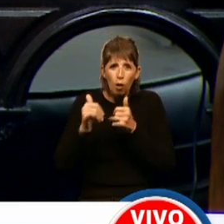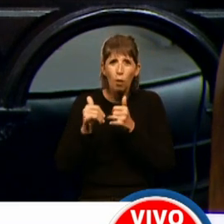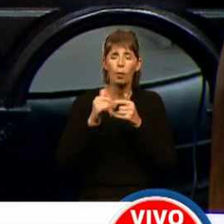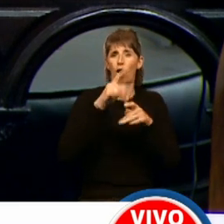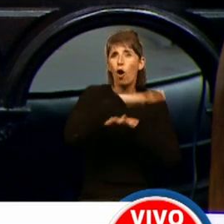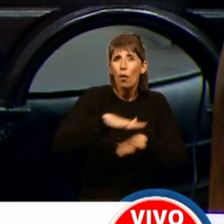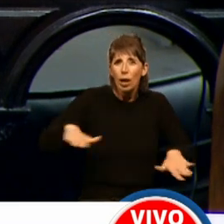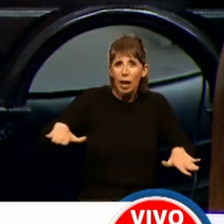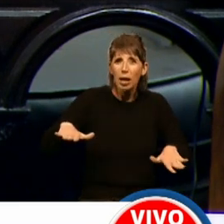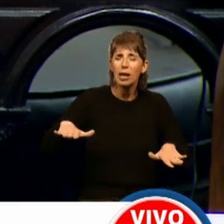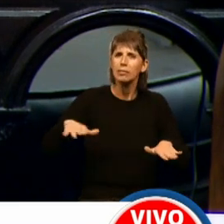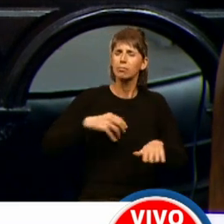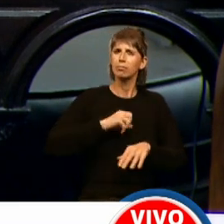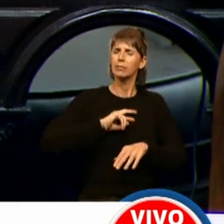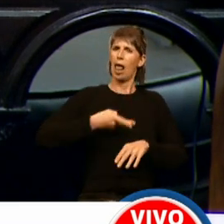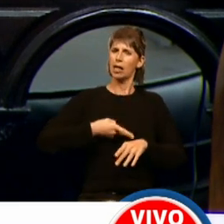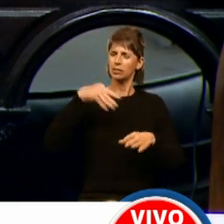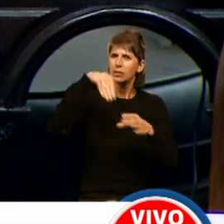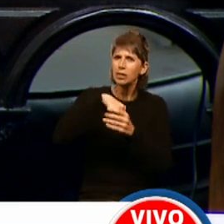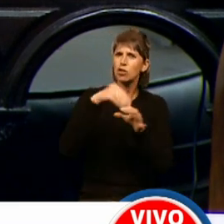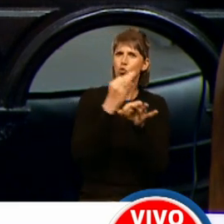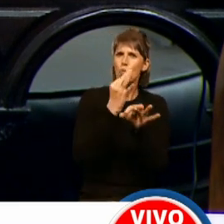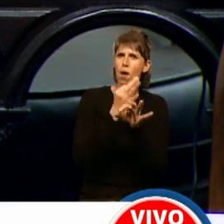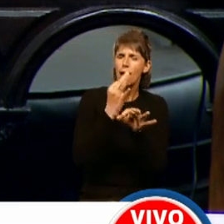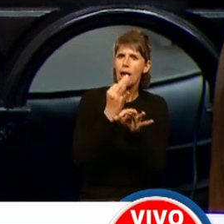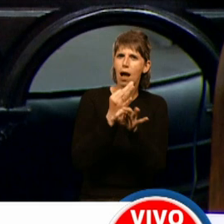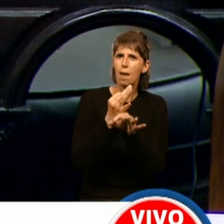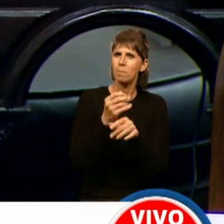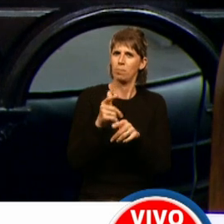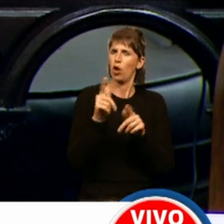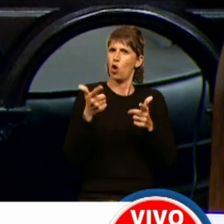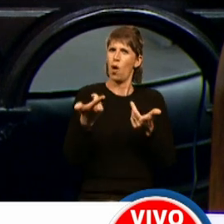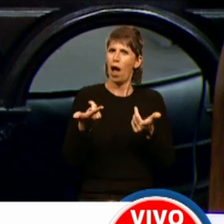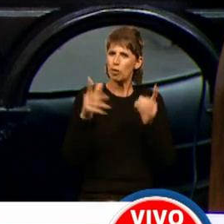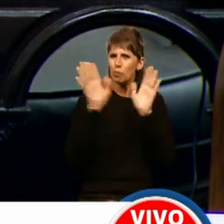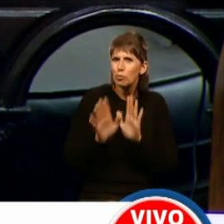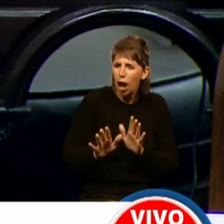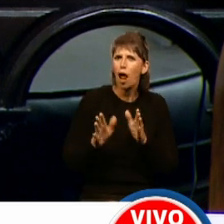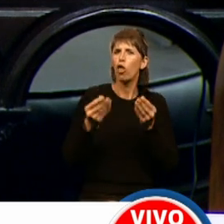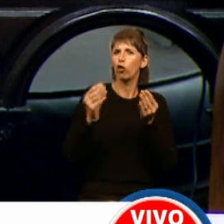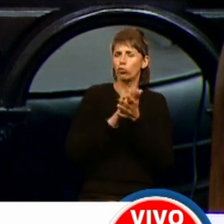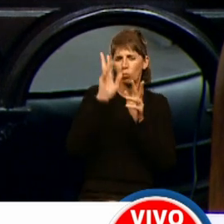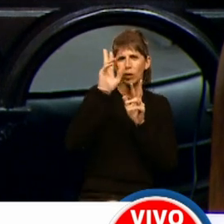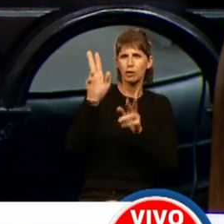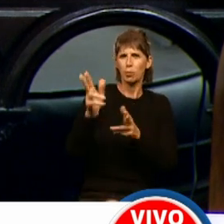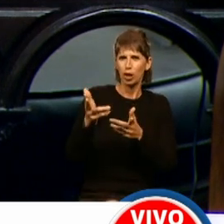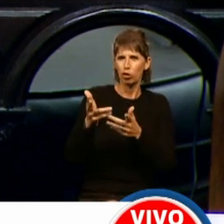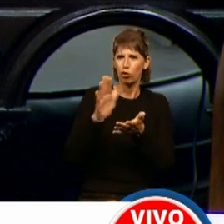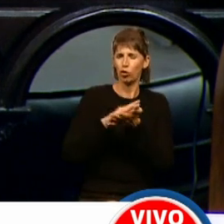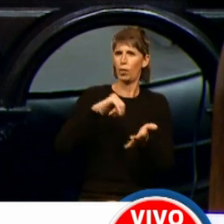en una escuela donde no haya un paradigma de respeto a su